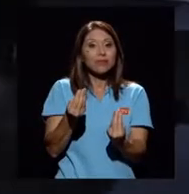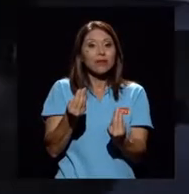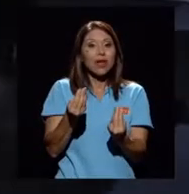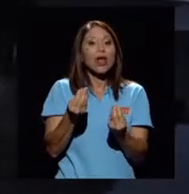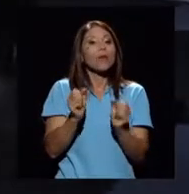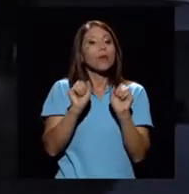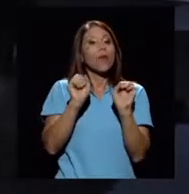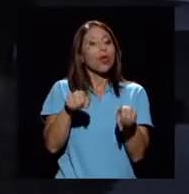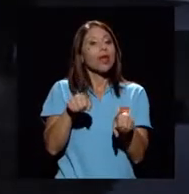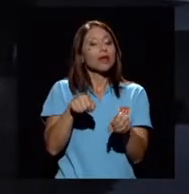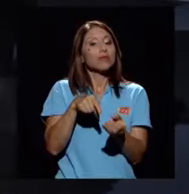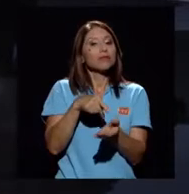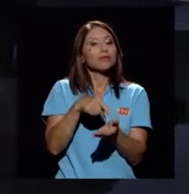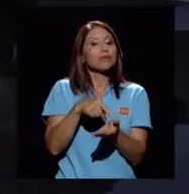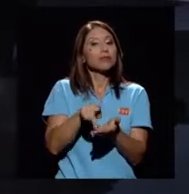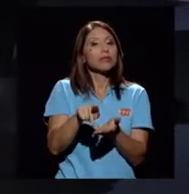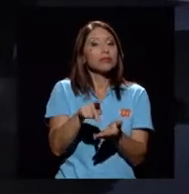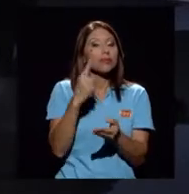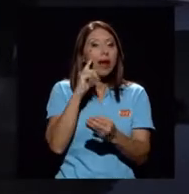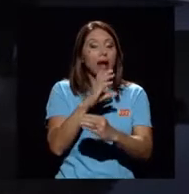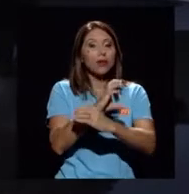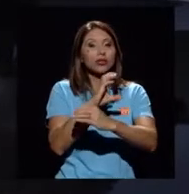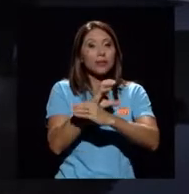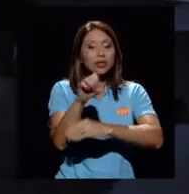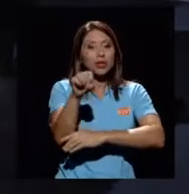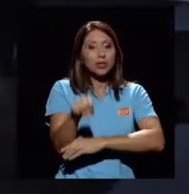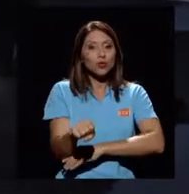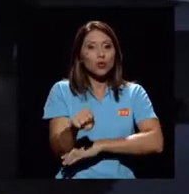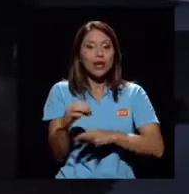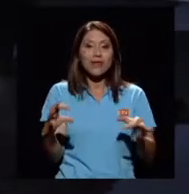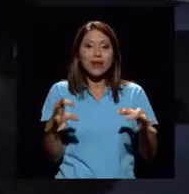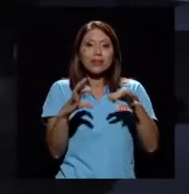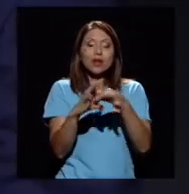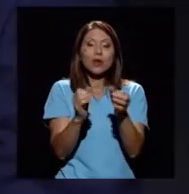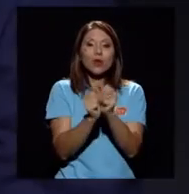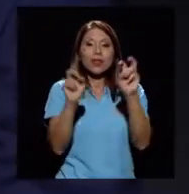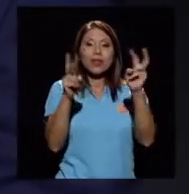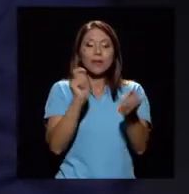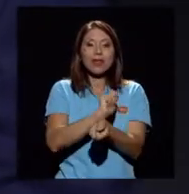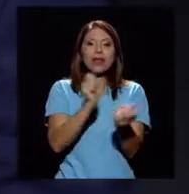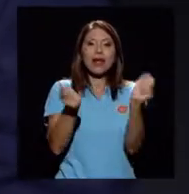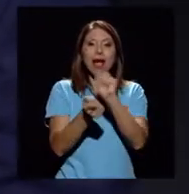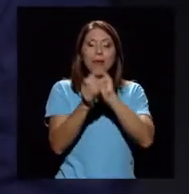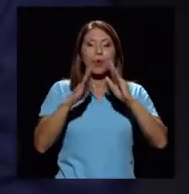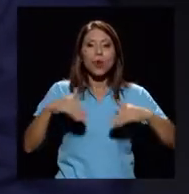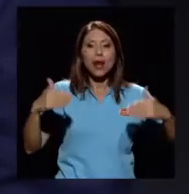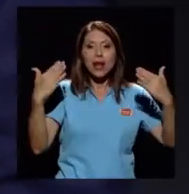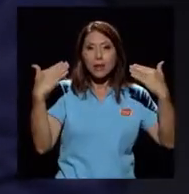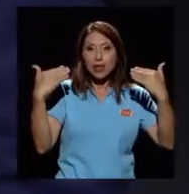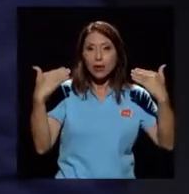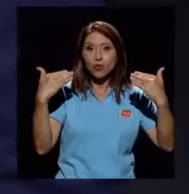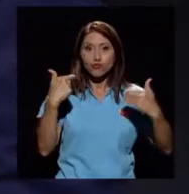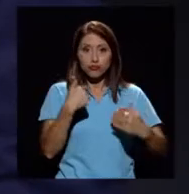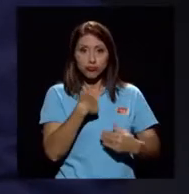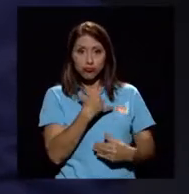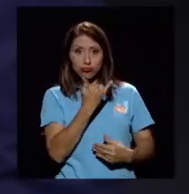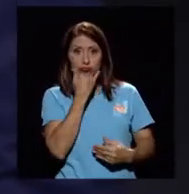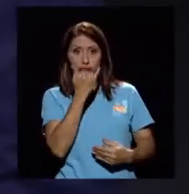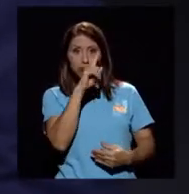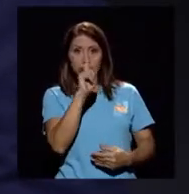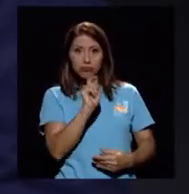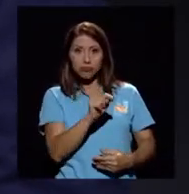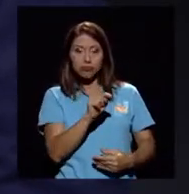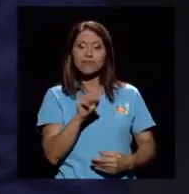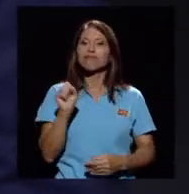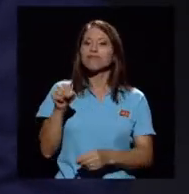sur, tiene un poco que ver con el tema de cambio climático. ¿Me equivoco? No, exactamente. De hecho, bueno, parte